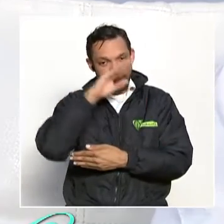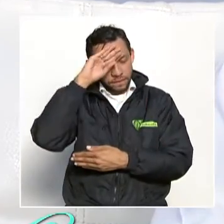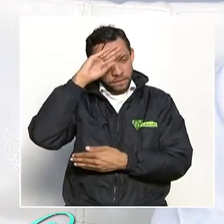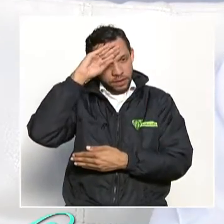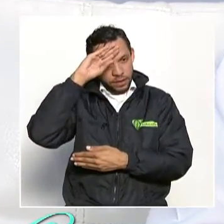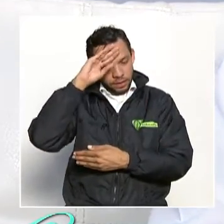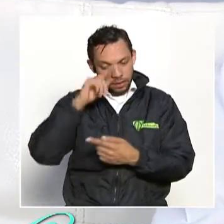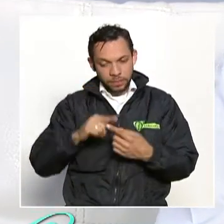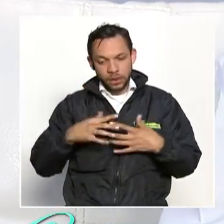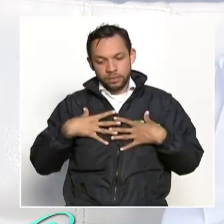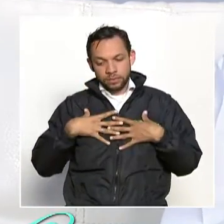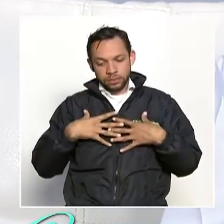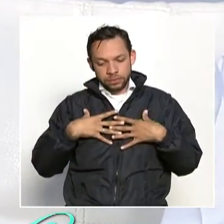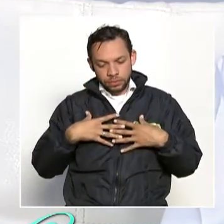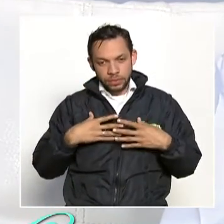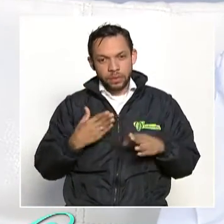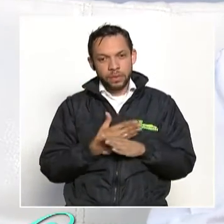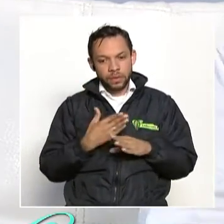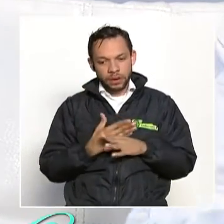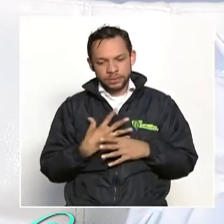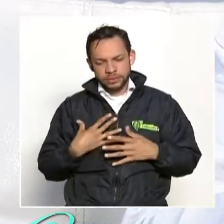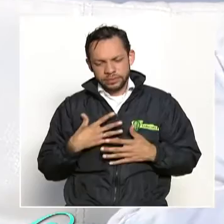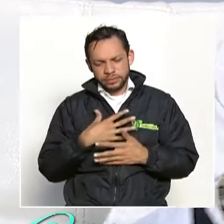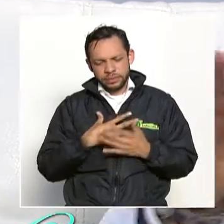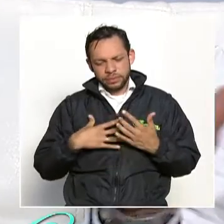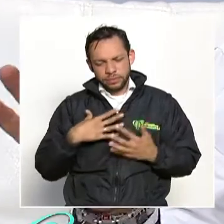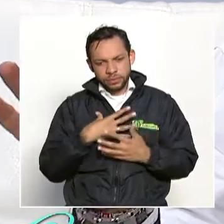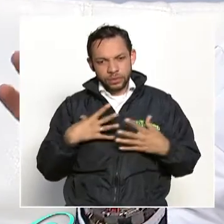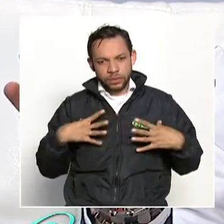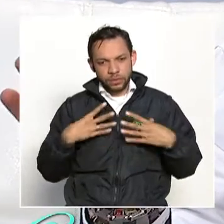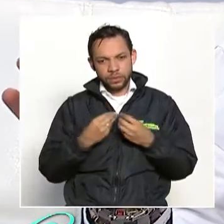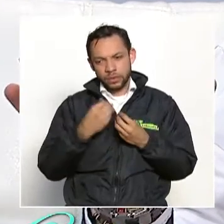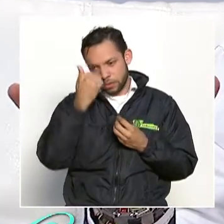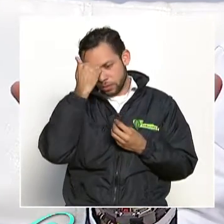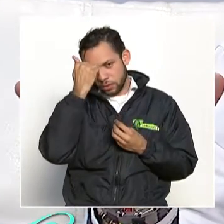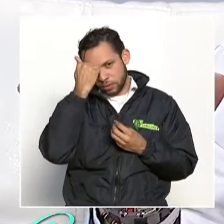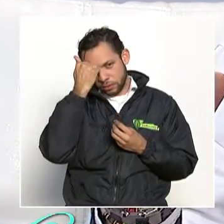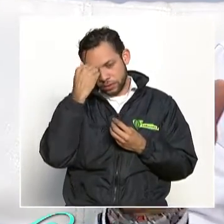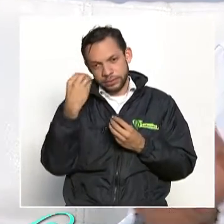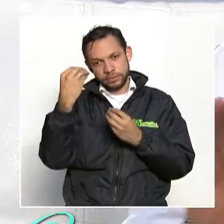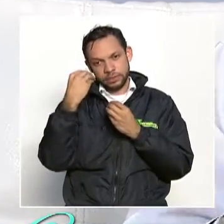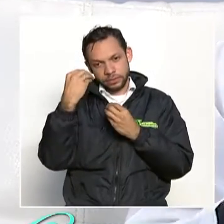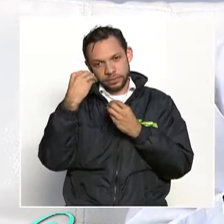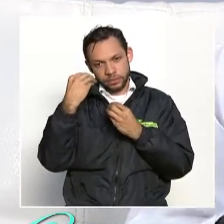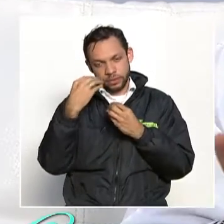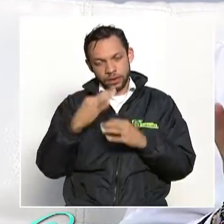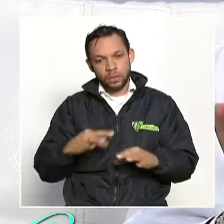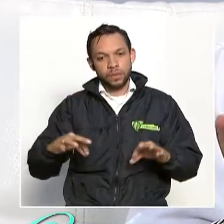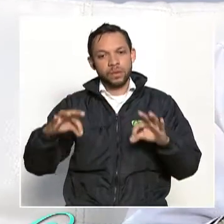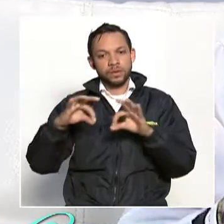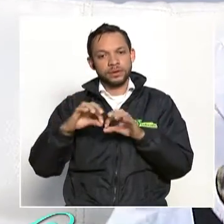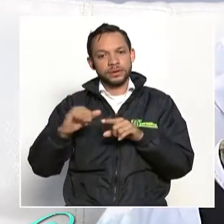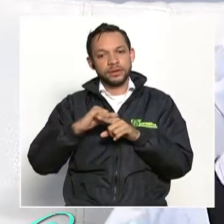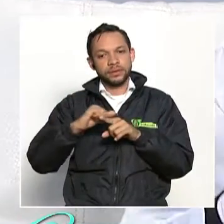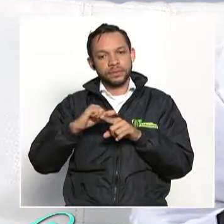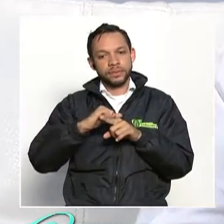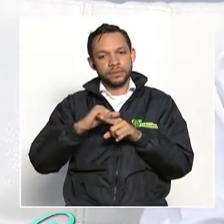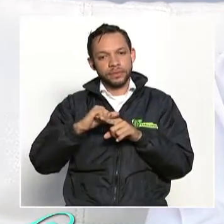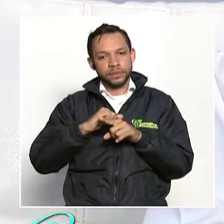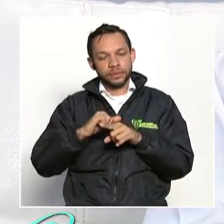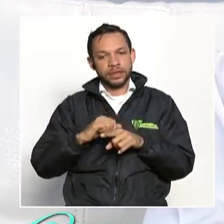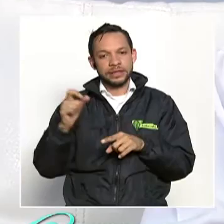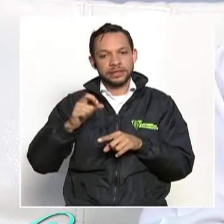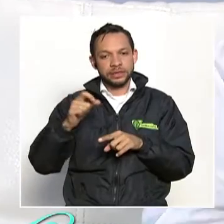cuadros respiratorios, con alergias, todos nuestros profesores nos enseñaron que el tratamiento ideal era un